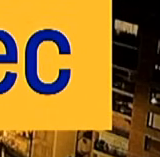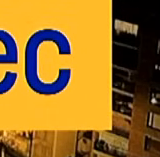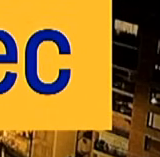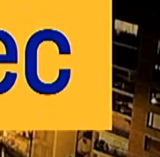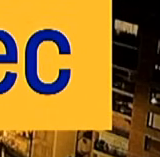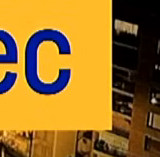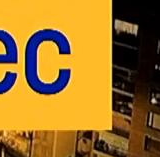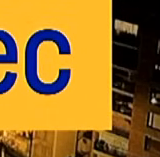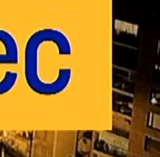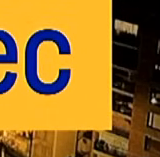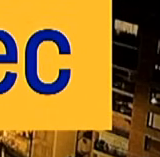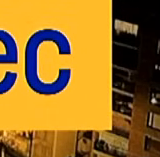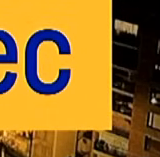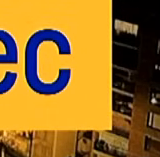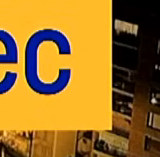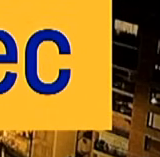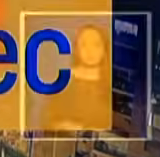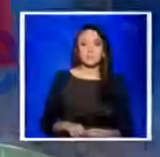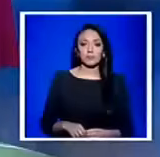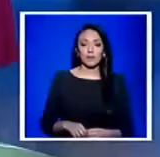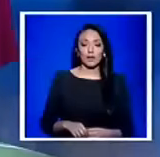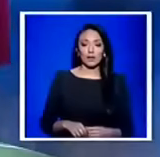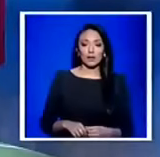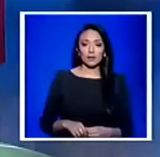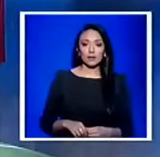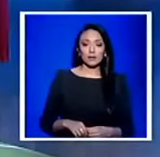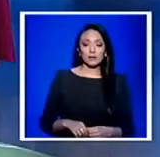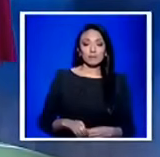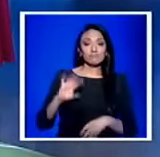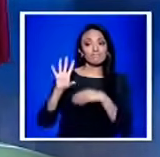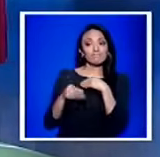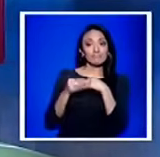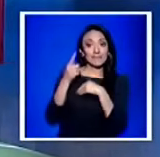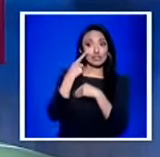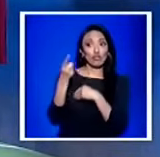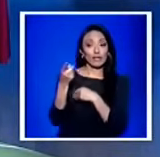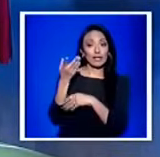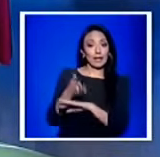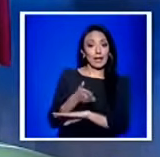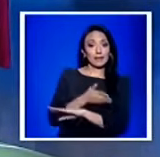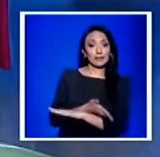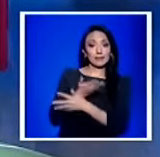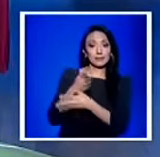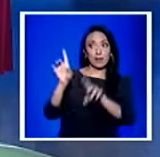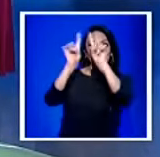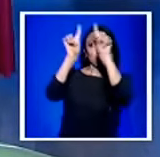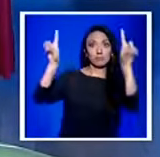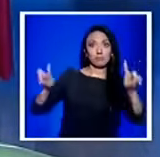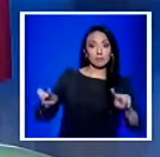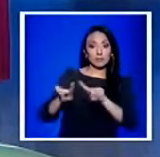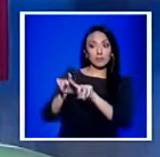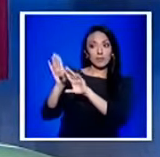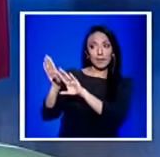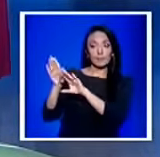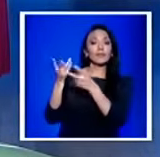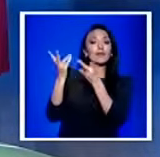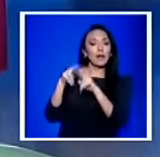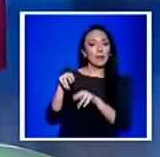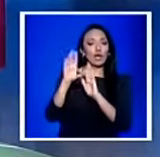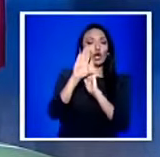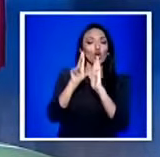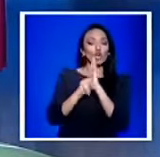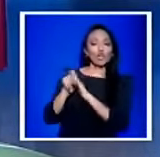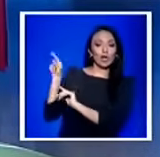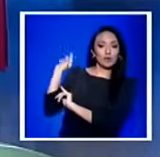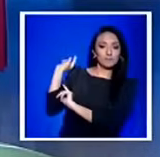www.eeq.com.es, donde usted puede consultar. Además, tienen en pantalla, ahí ya lo van a ver que aparece el código QR. Ustedes